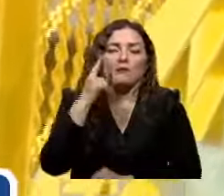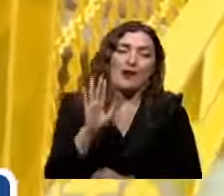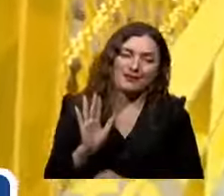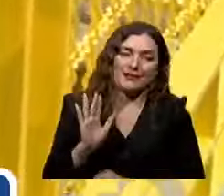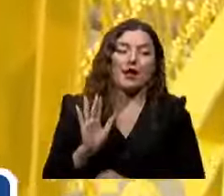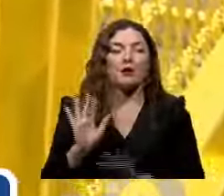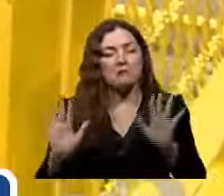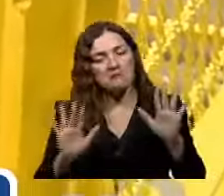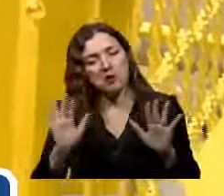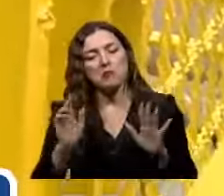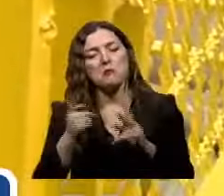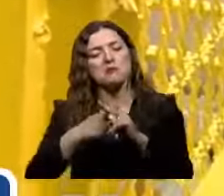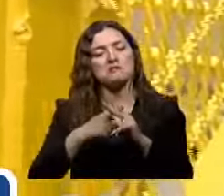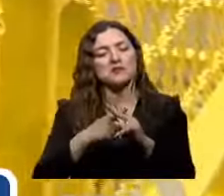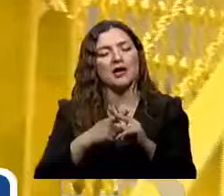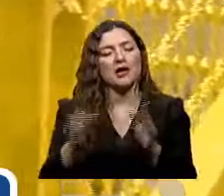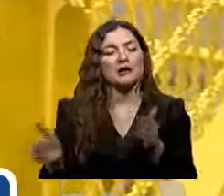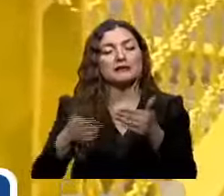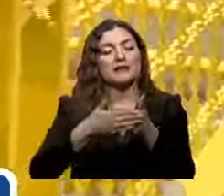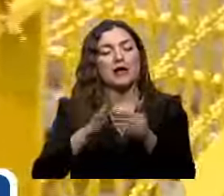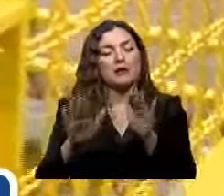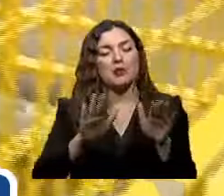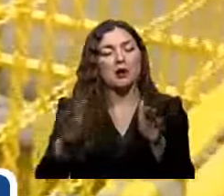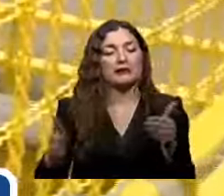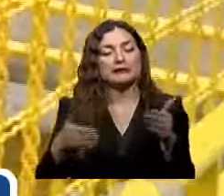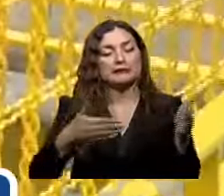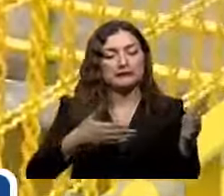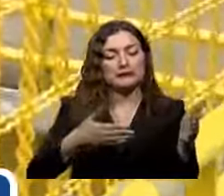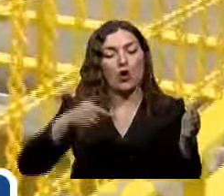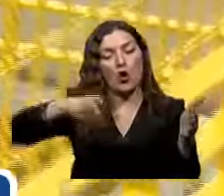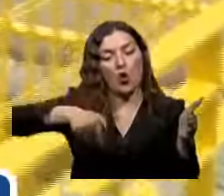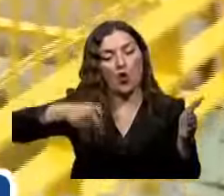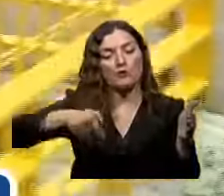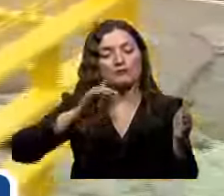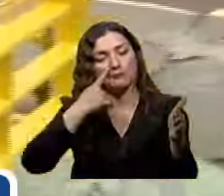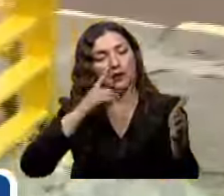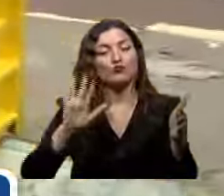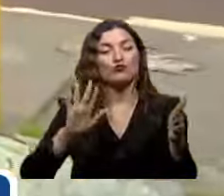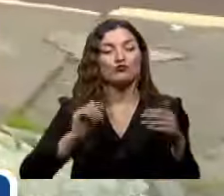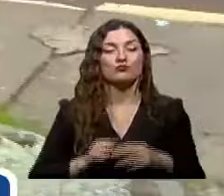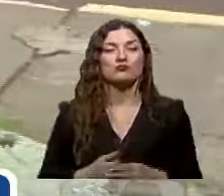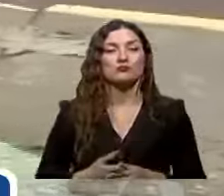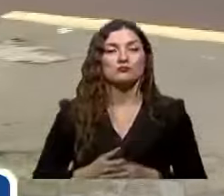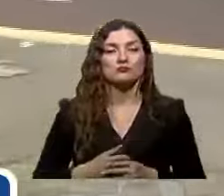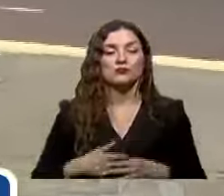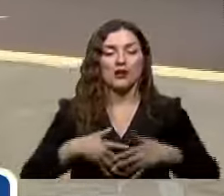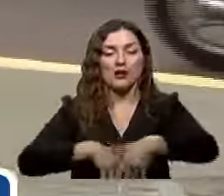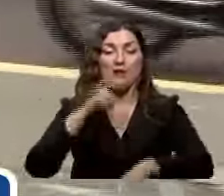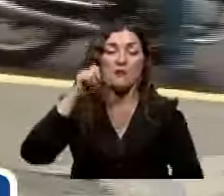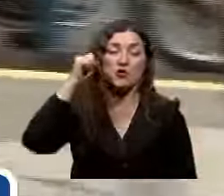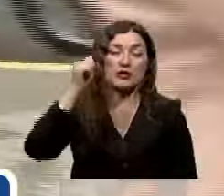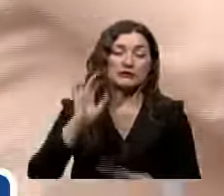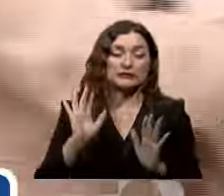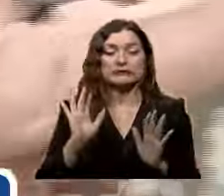previsto empezar con los cierres parciales de los carriles del día de hoy. Sin embargo, por los eventos de hoy